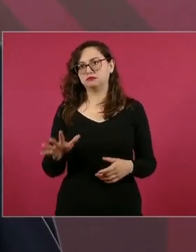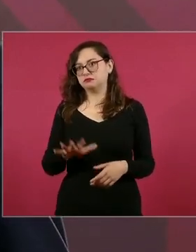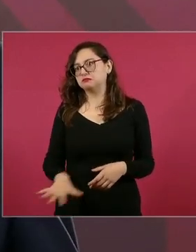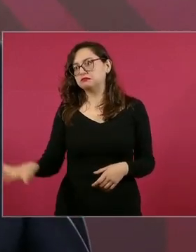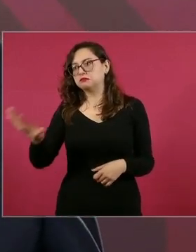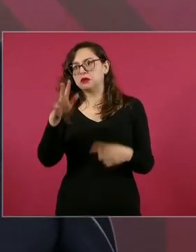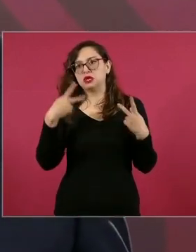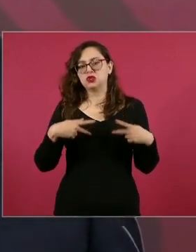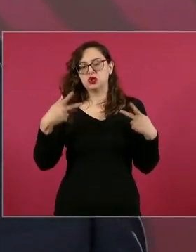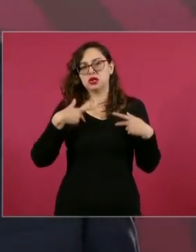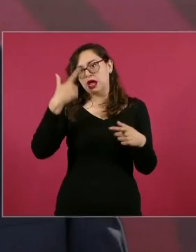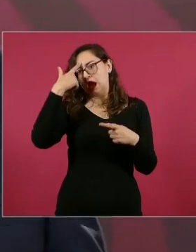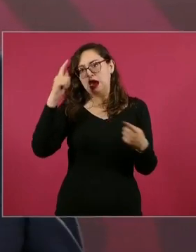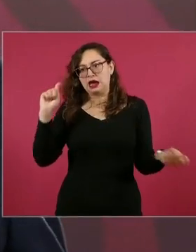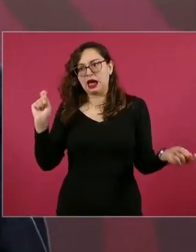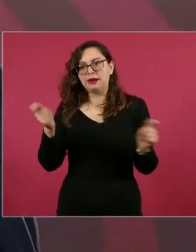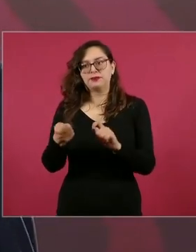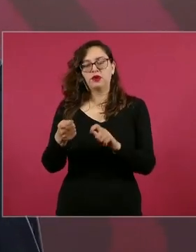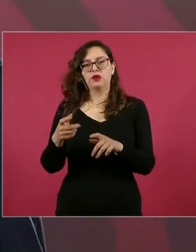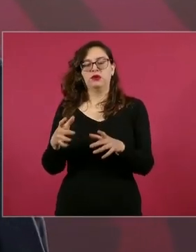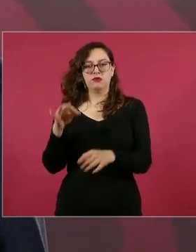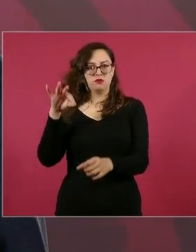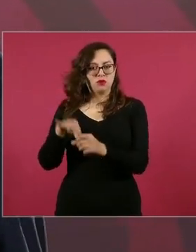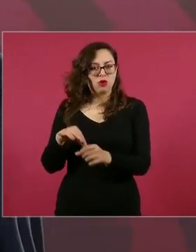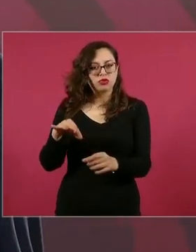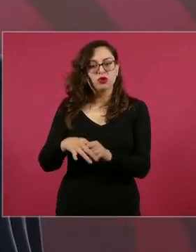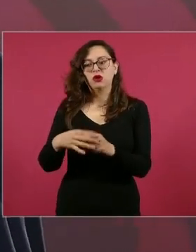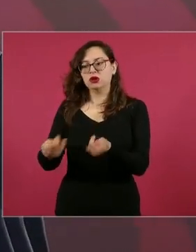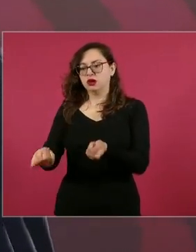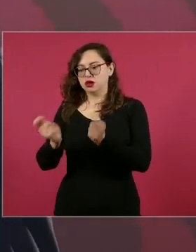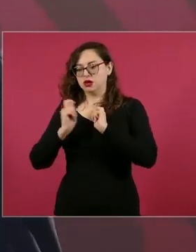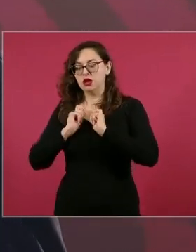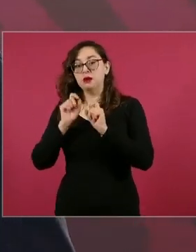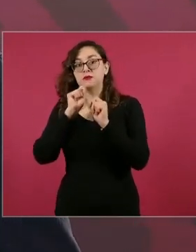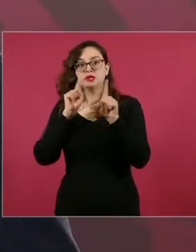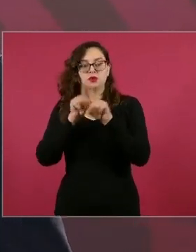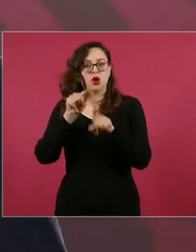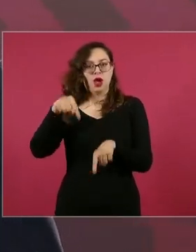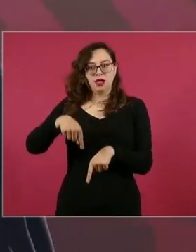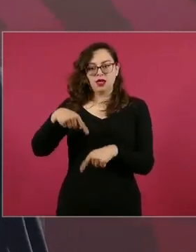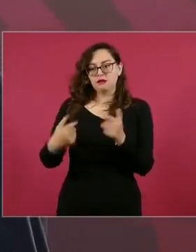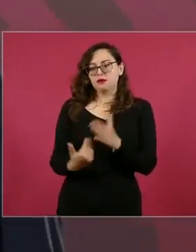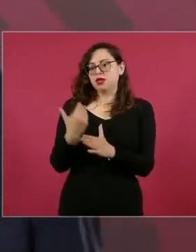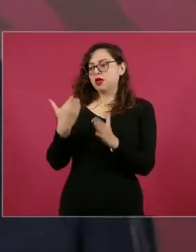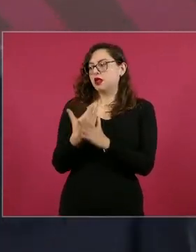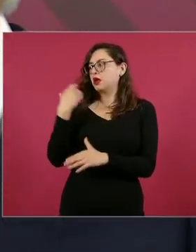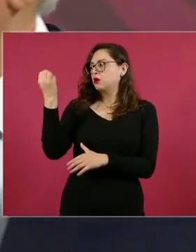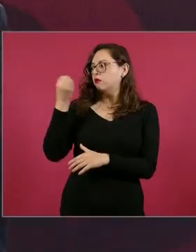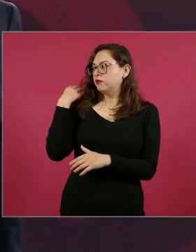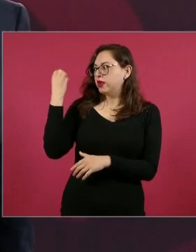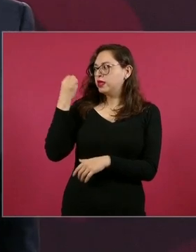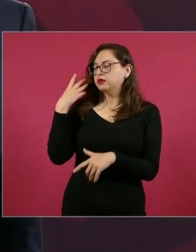estaríamos a expensas de los